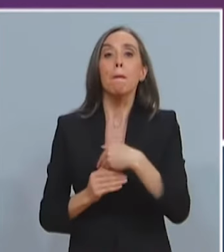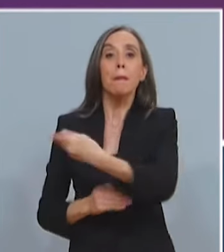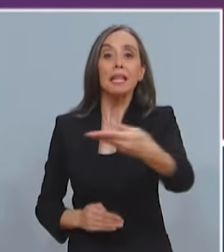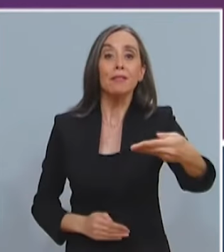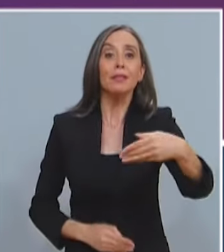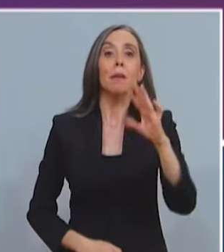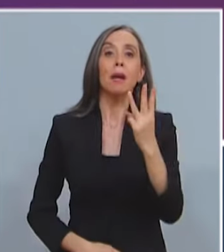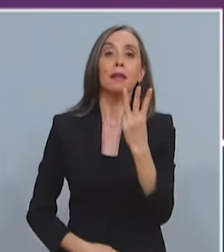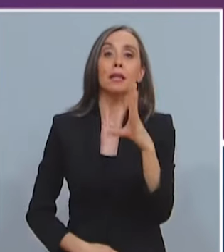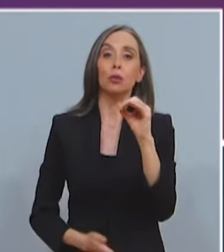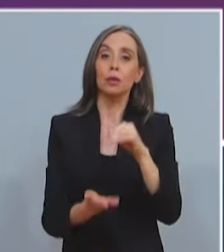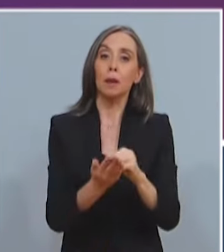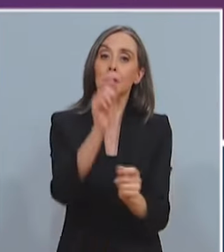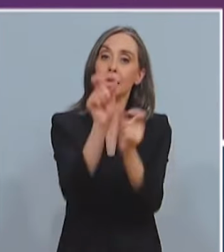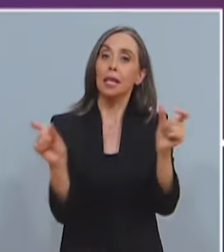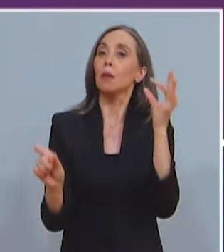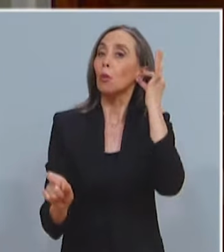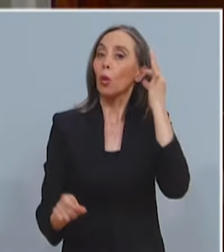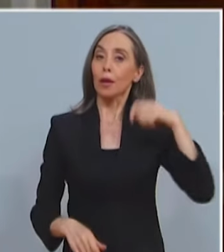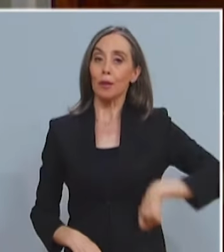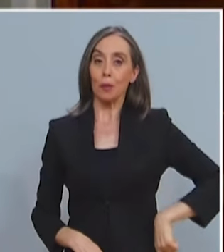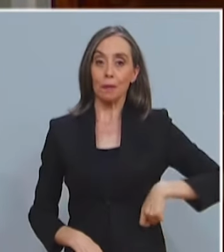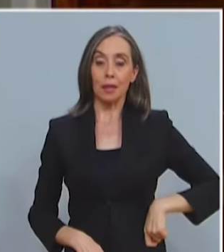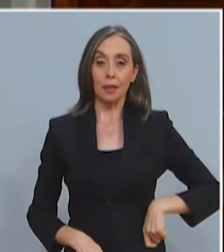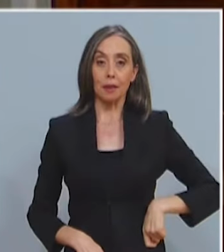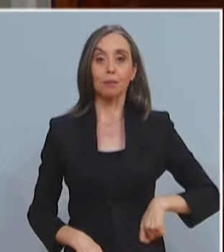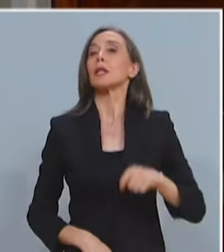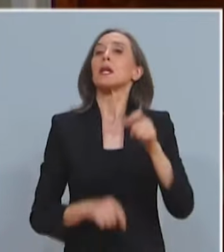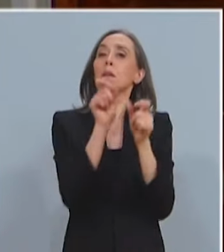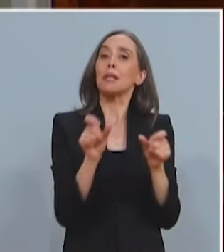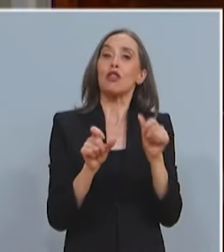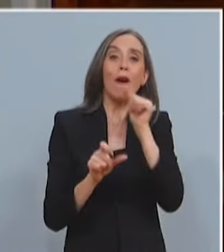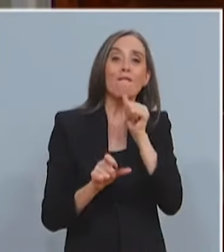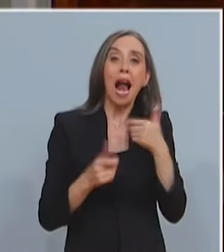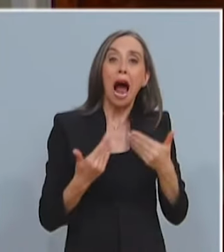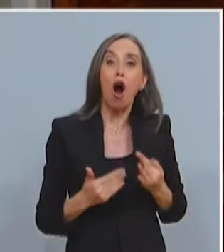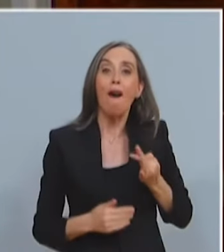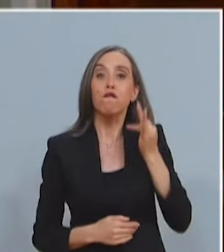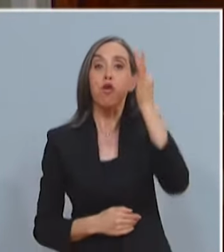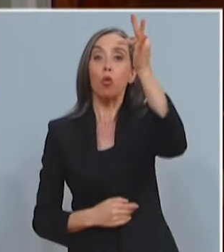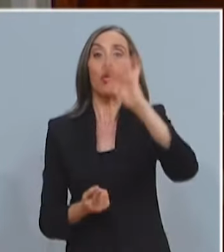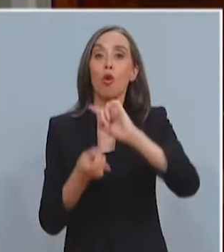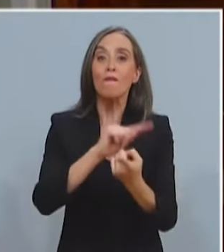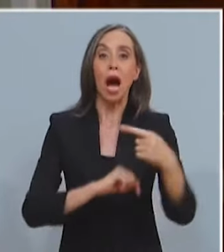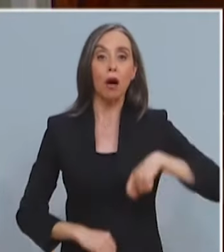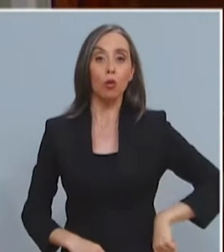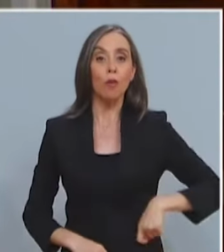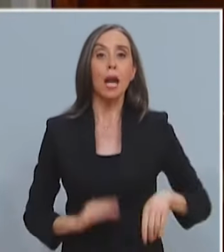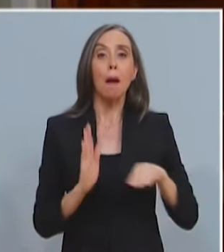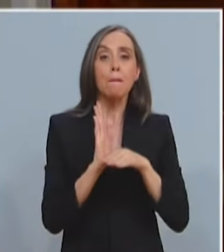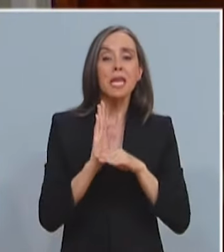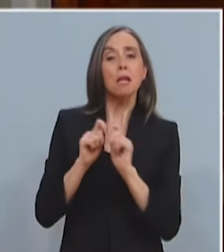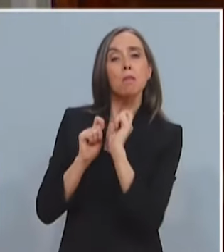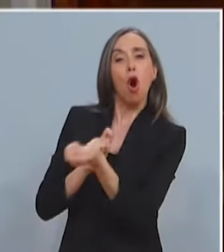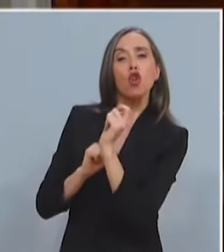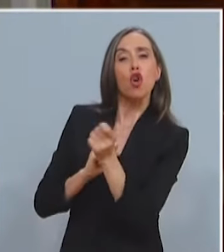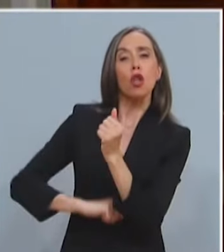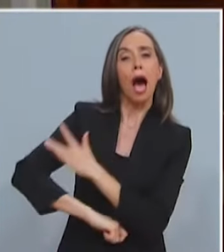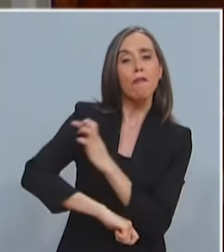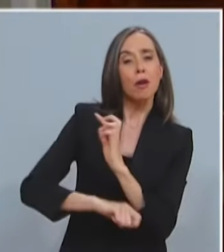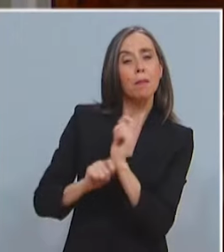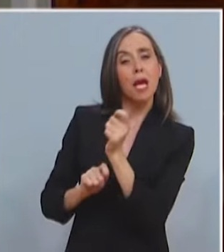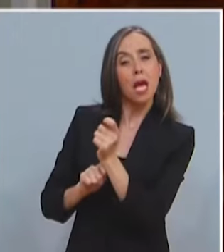de 350 mil pensionados los futuros pensionados que completen un número mínimo de cotizaciones que va